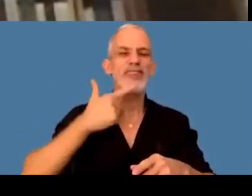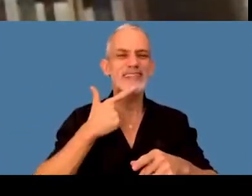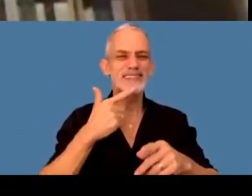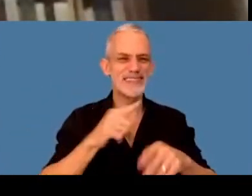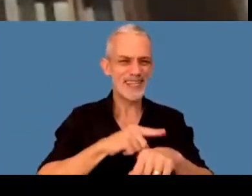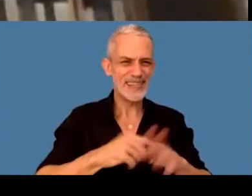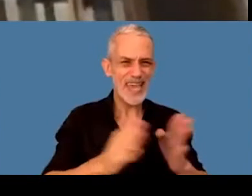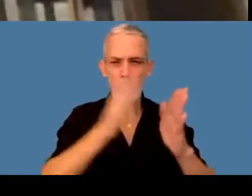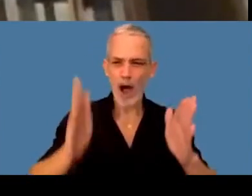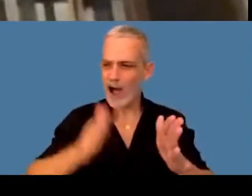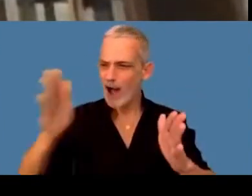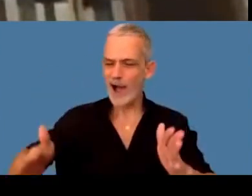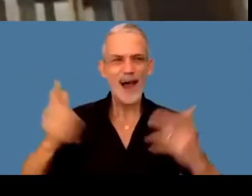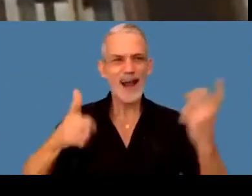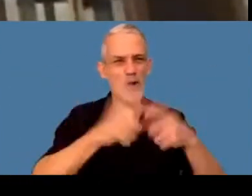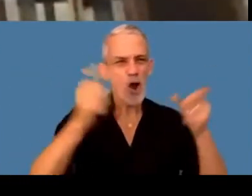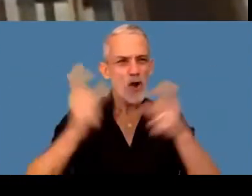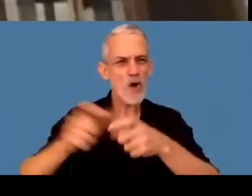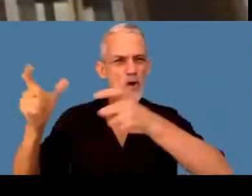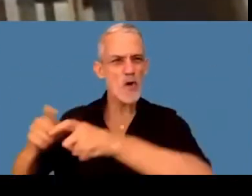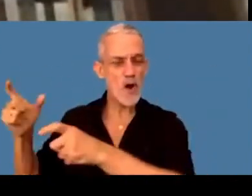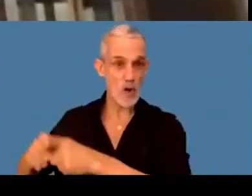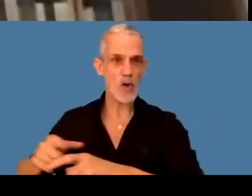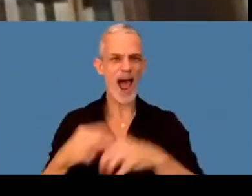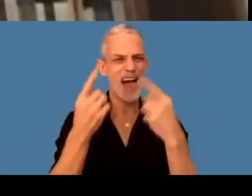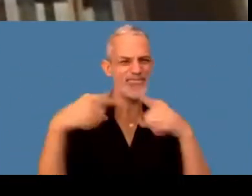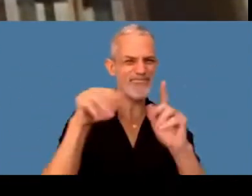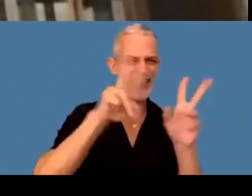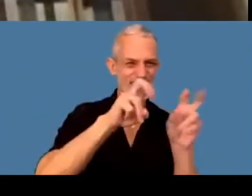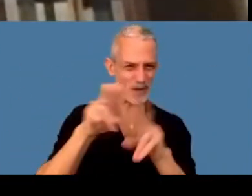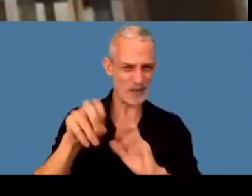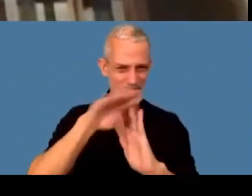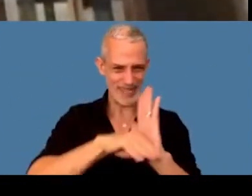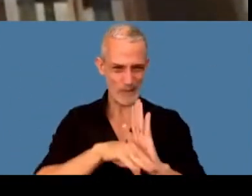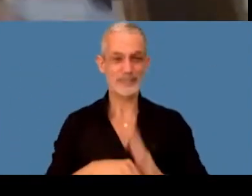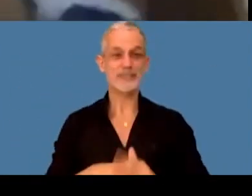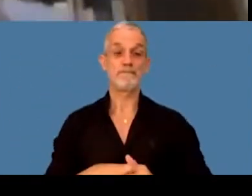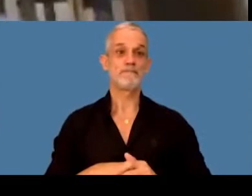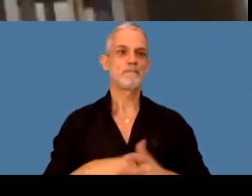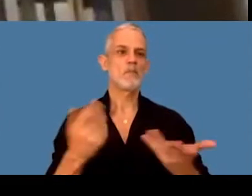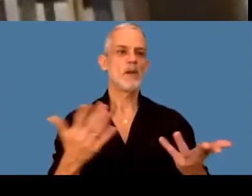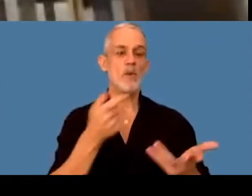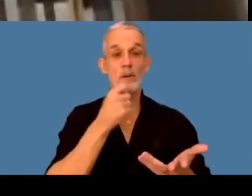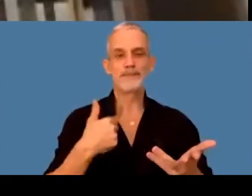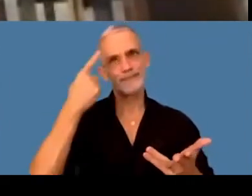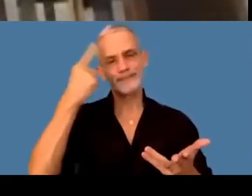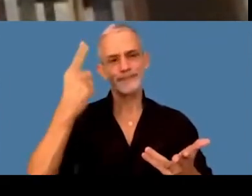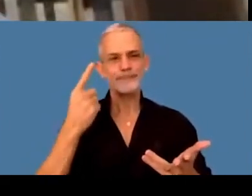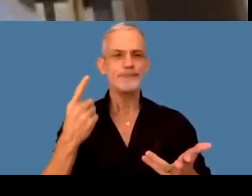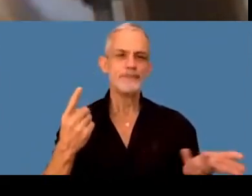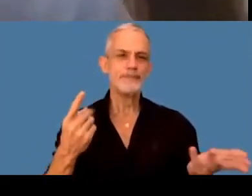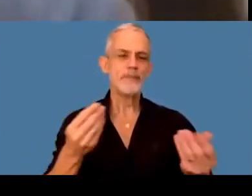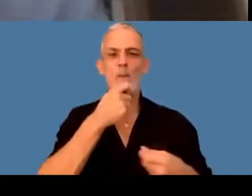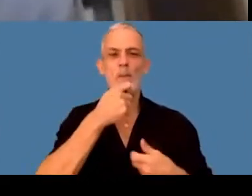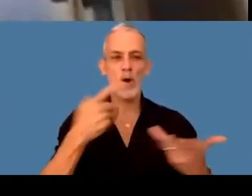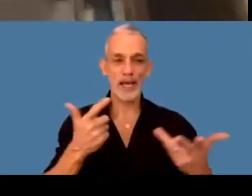Porque en las distintas rondas negociales se han dado distintas cuestiones. Si uno toma como referencia, por ejemplo, el